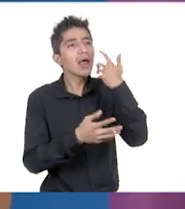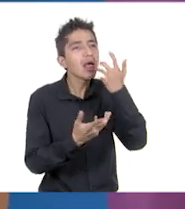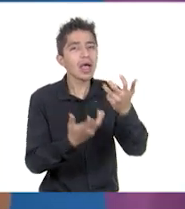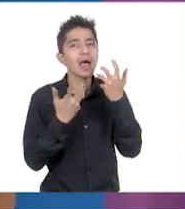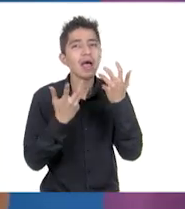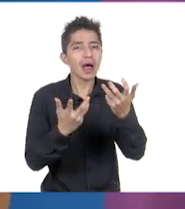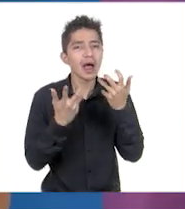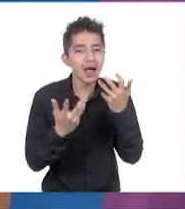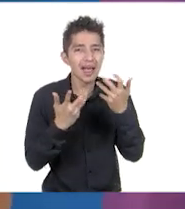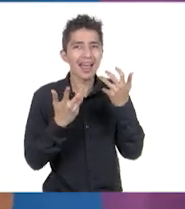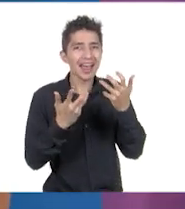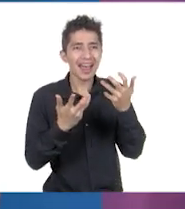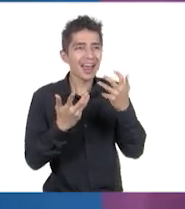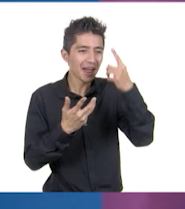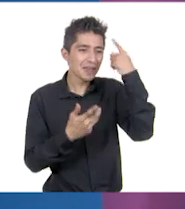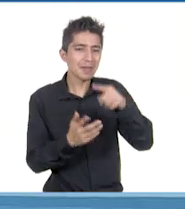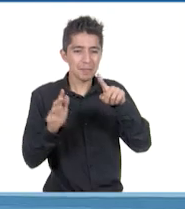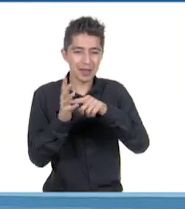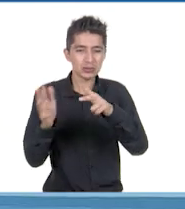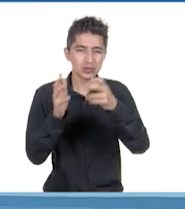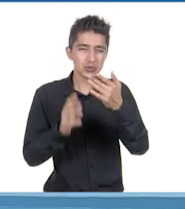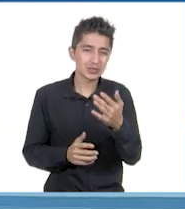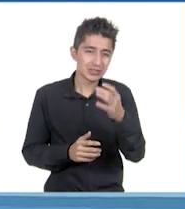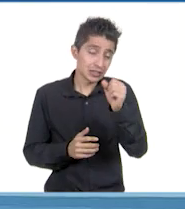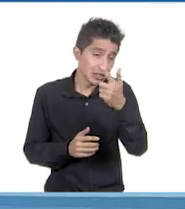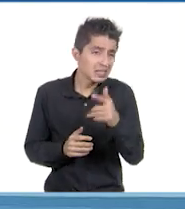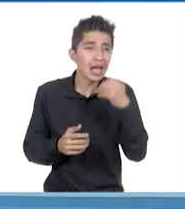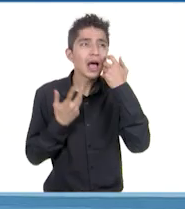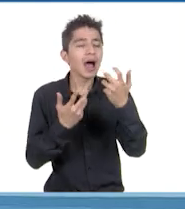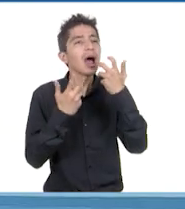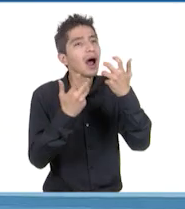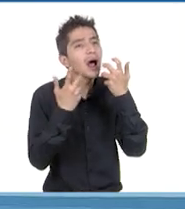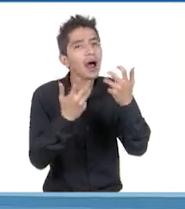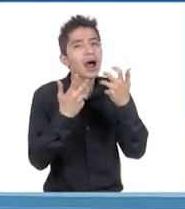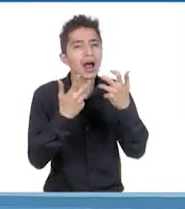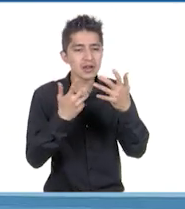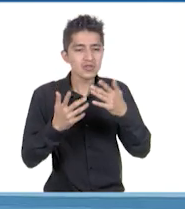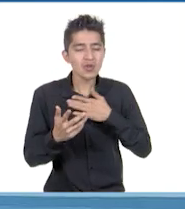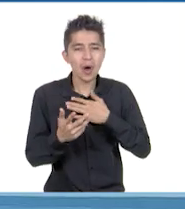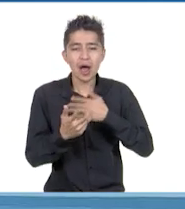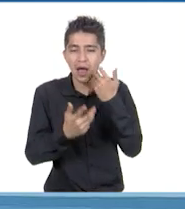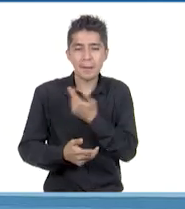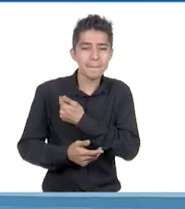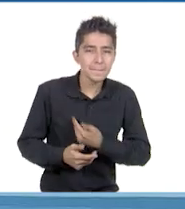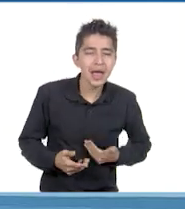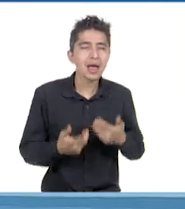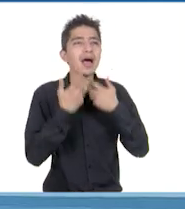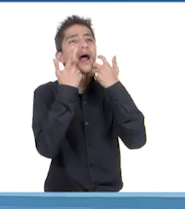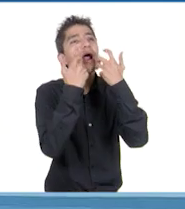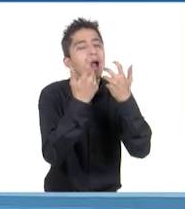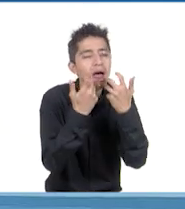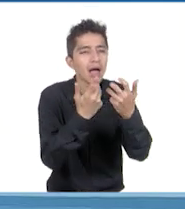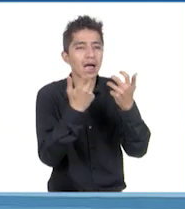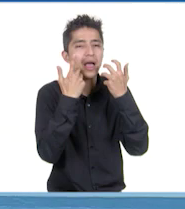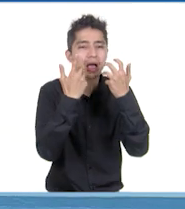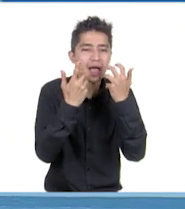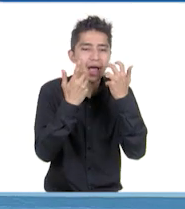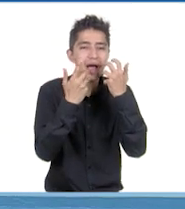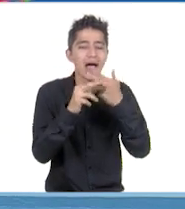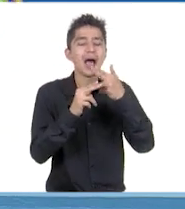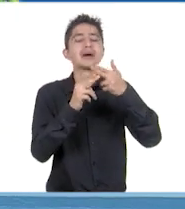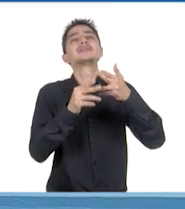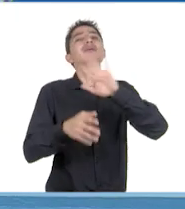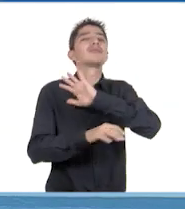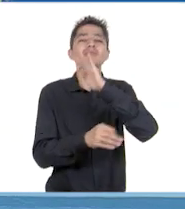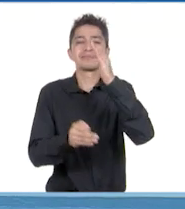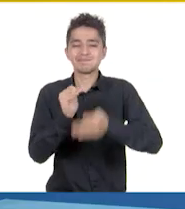comenzó a intentarlo. ¿Recuerdas, Tom? Sí que fue firme en sus aspiraciones presidenciales.